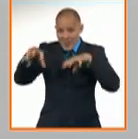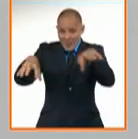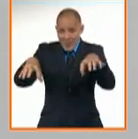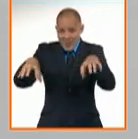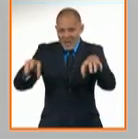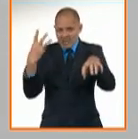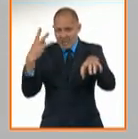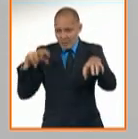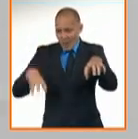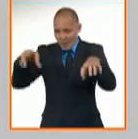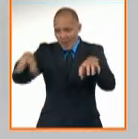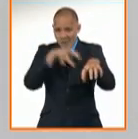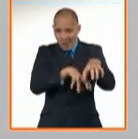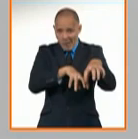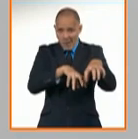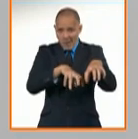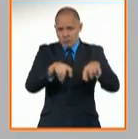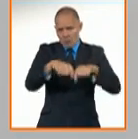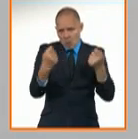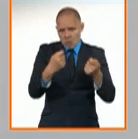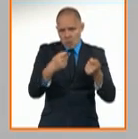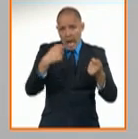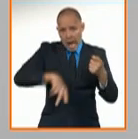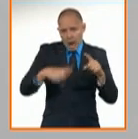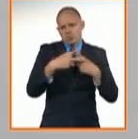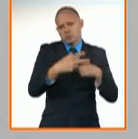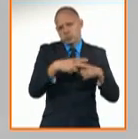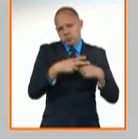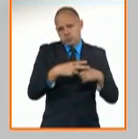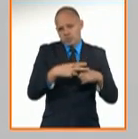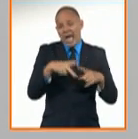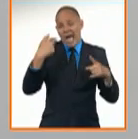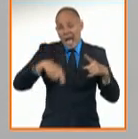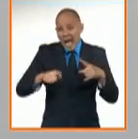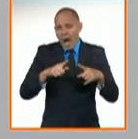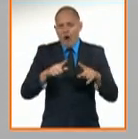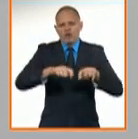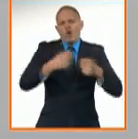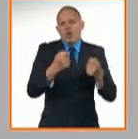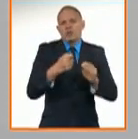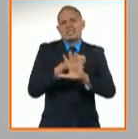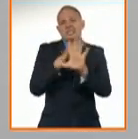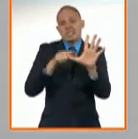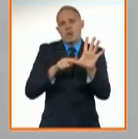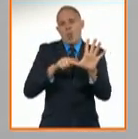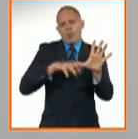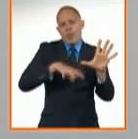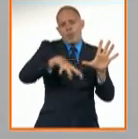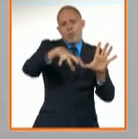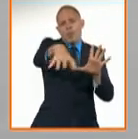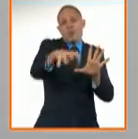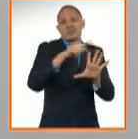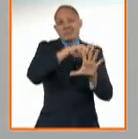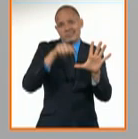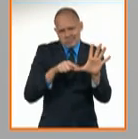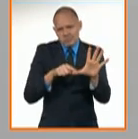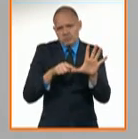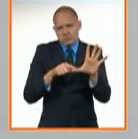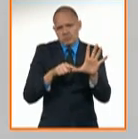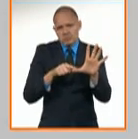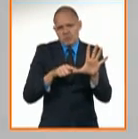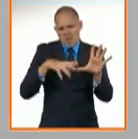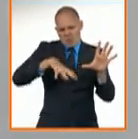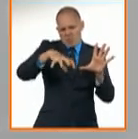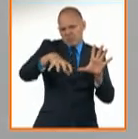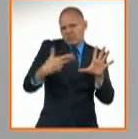en este momento hay cinco bloques fuera por abrir cuando consigue este nivel de avería con los bloques que